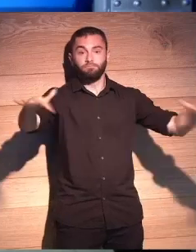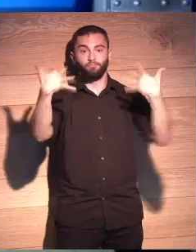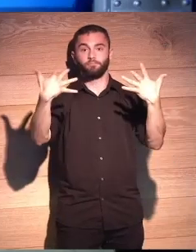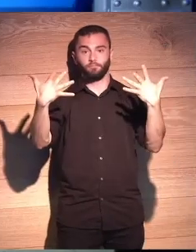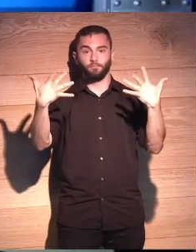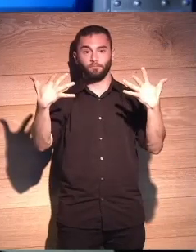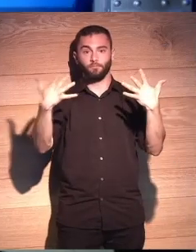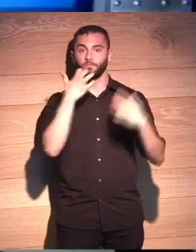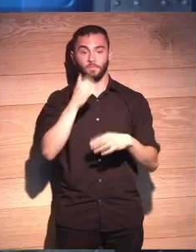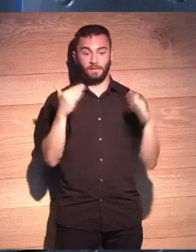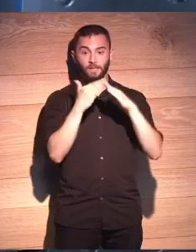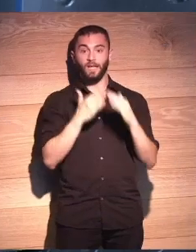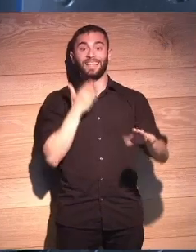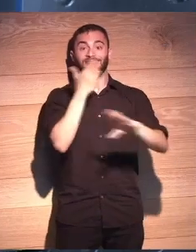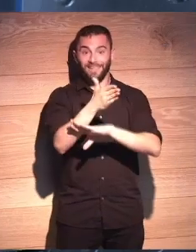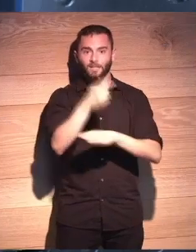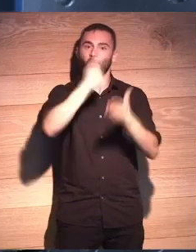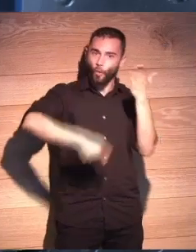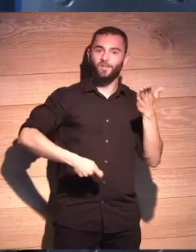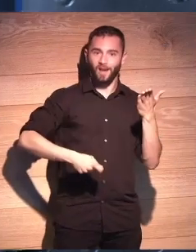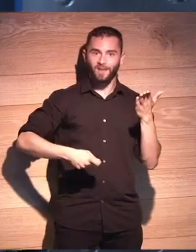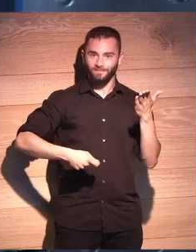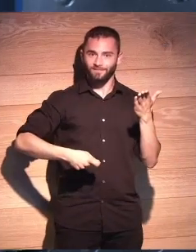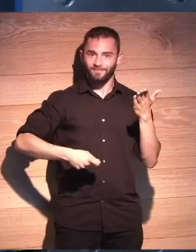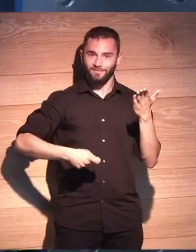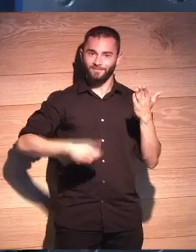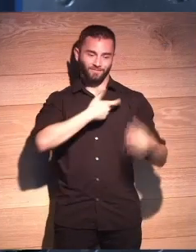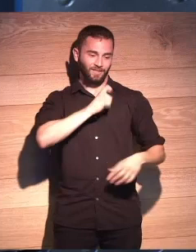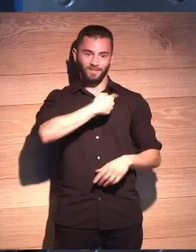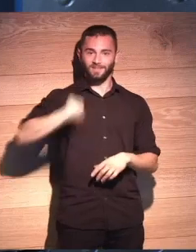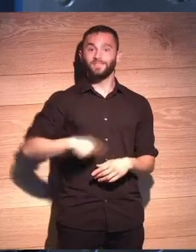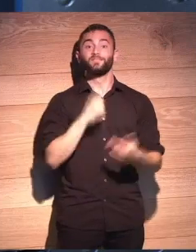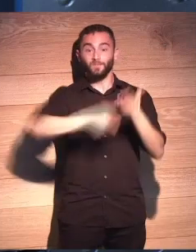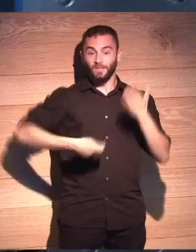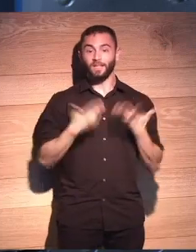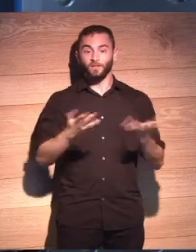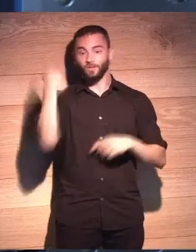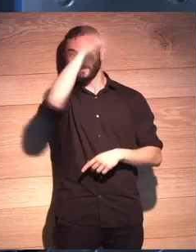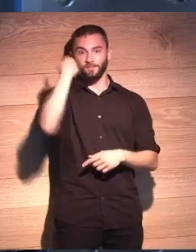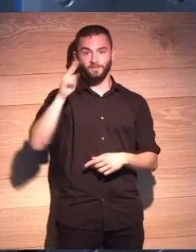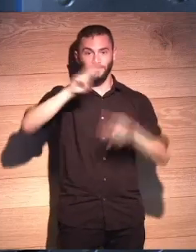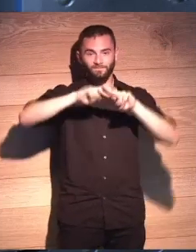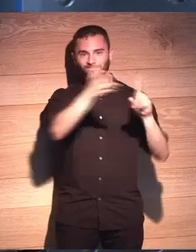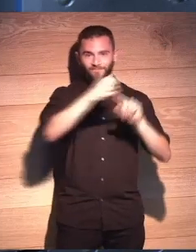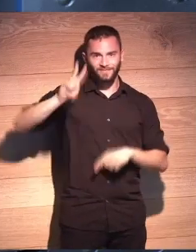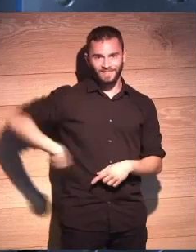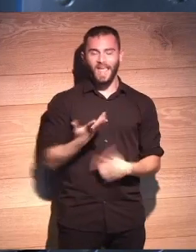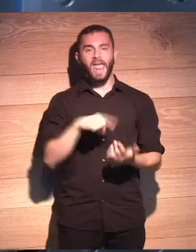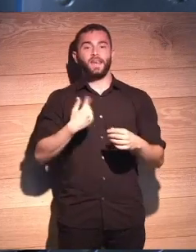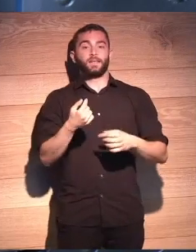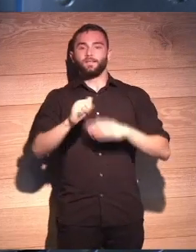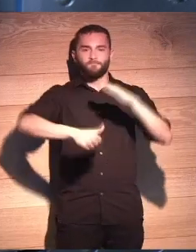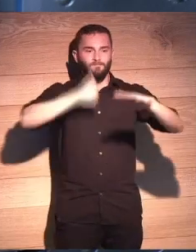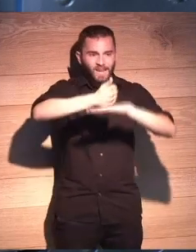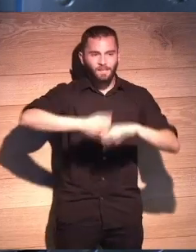Pero además, cuando llegas a tu casa, tienes una multa por parte de la policía china. O sea, el reconocimiento facial en regímenes totalitarios